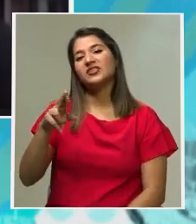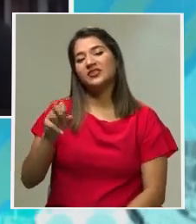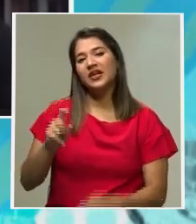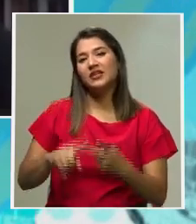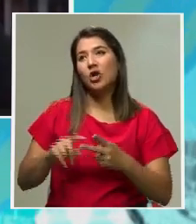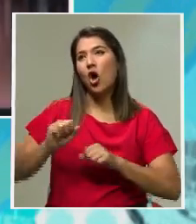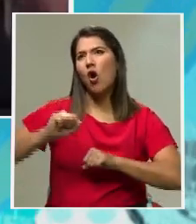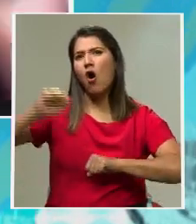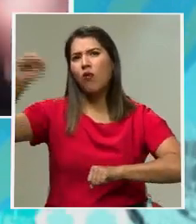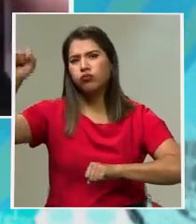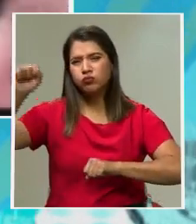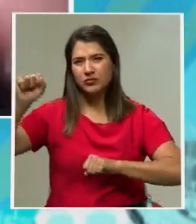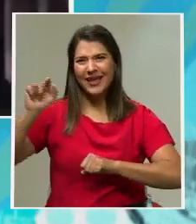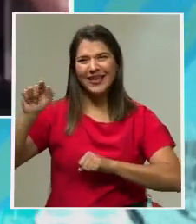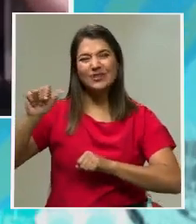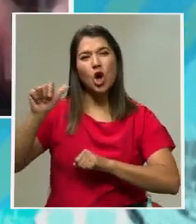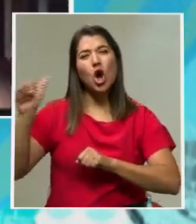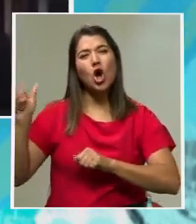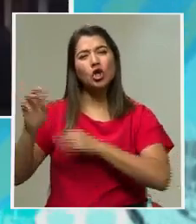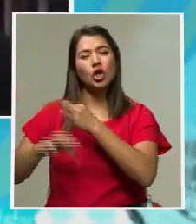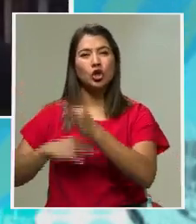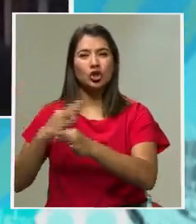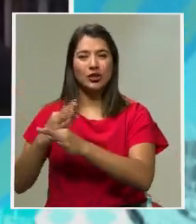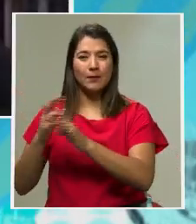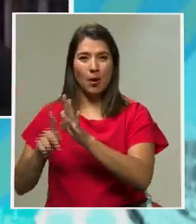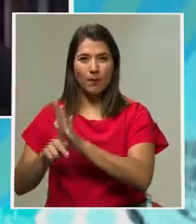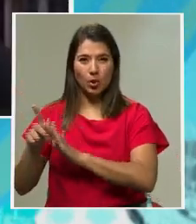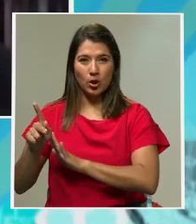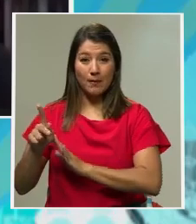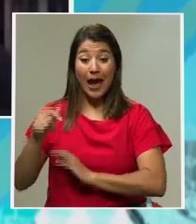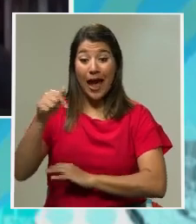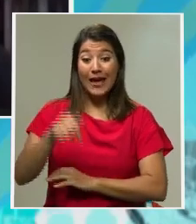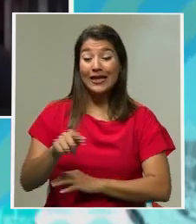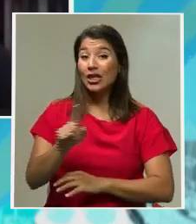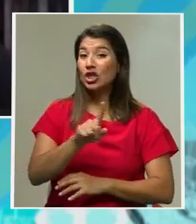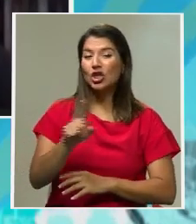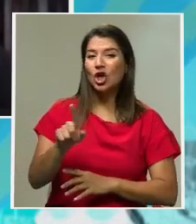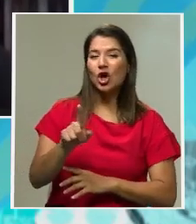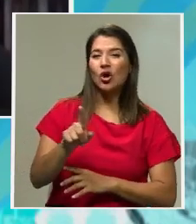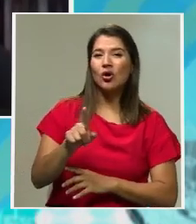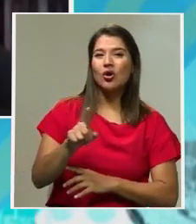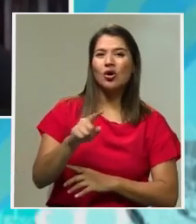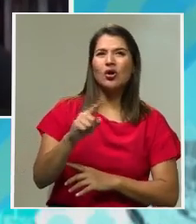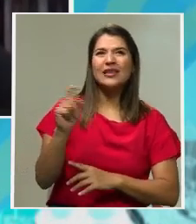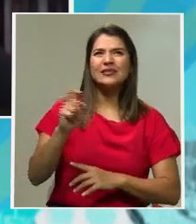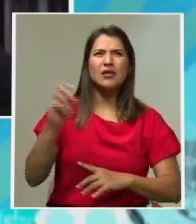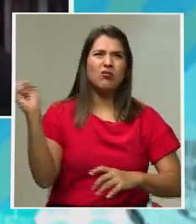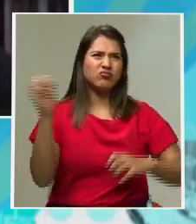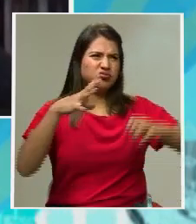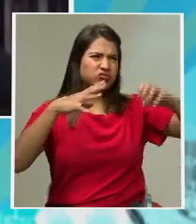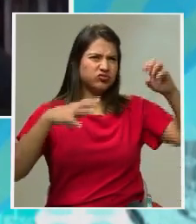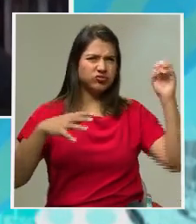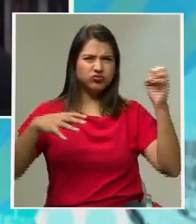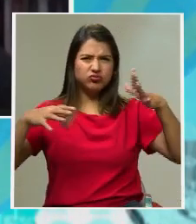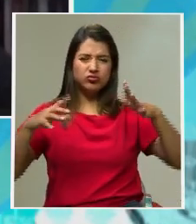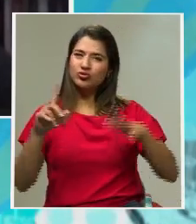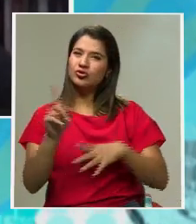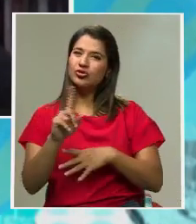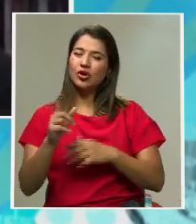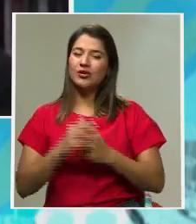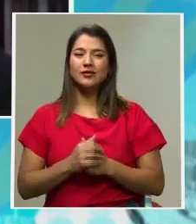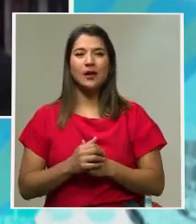otro tipo de espectacularidad. Aquí no necesariamente son los efectos especiales.